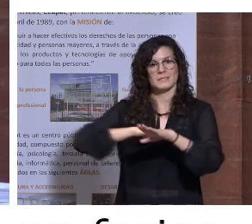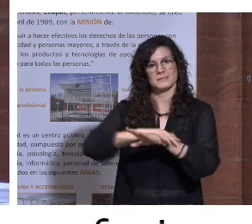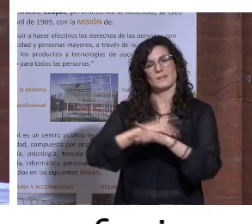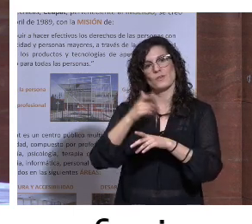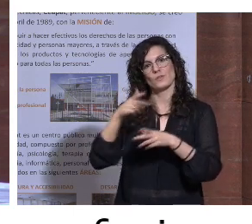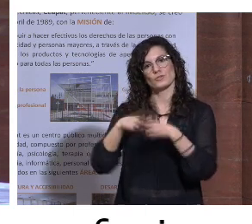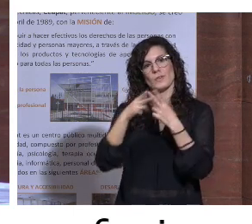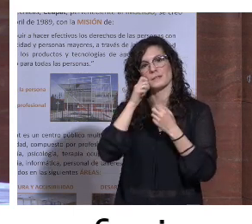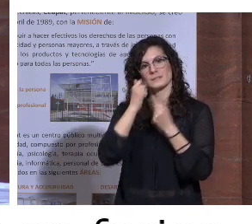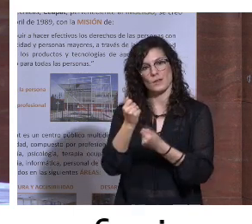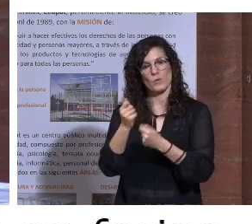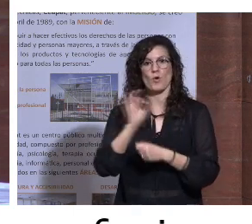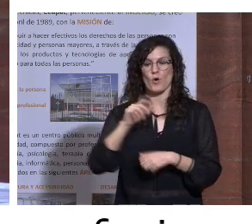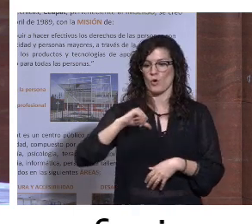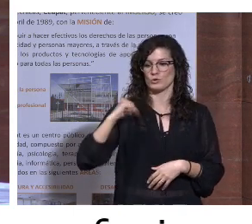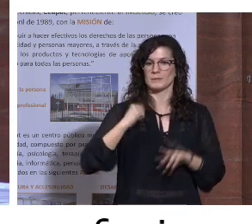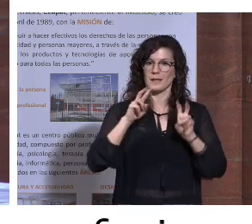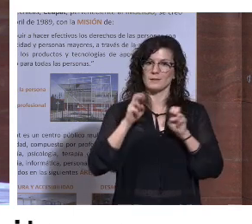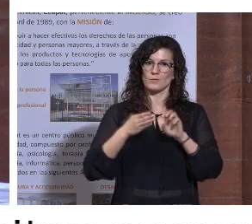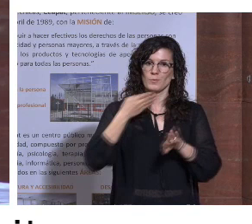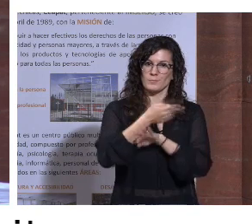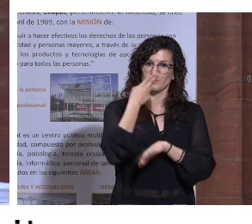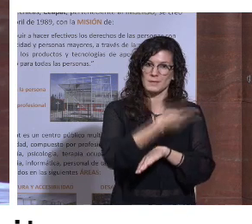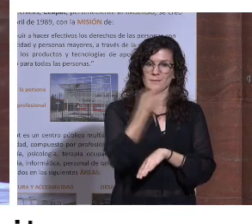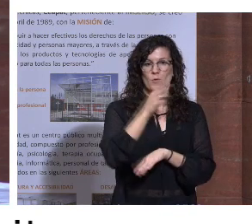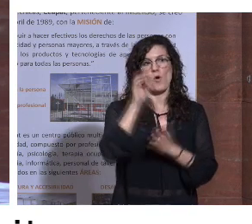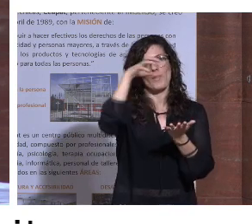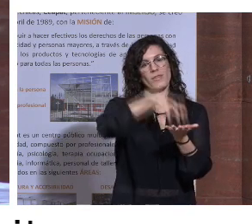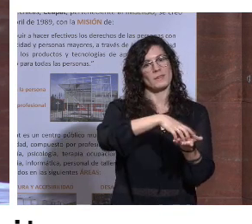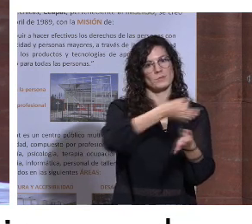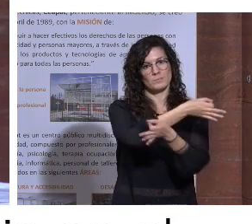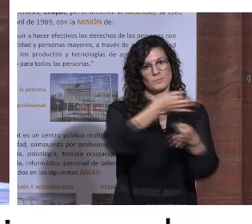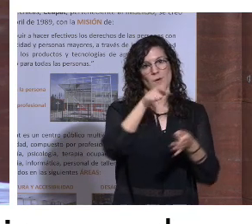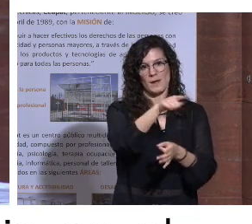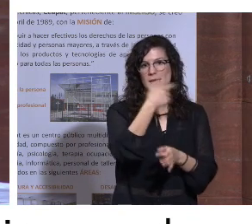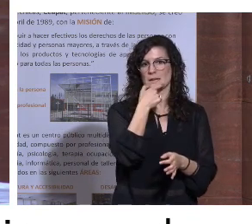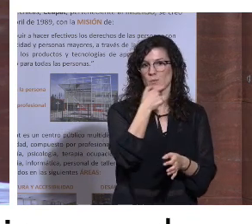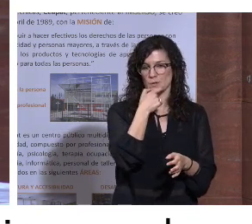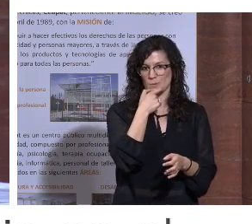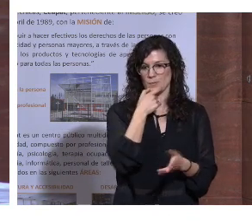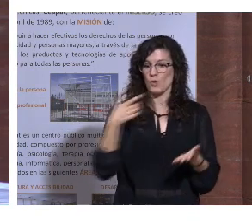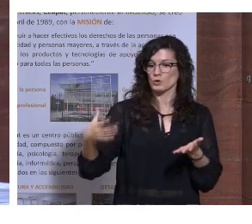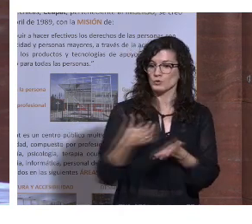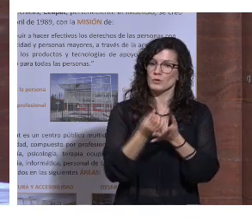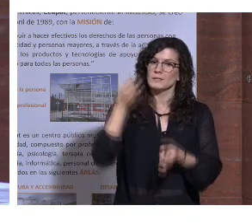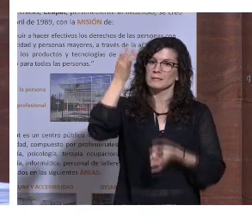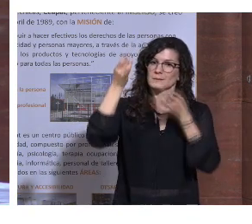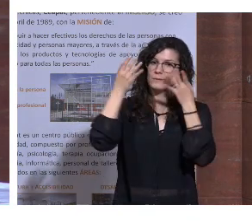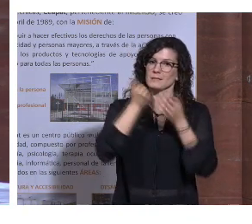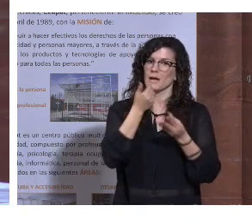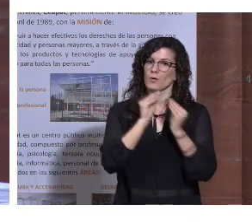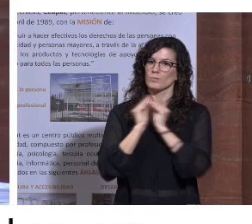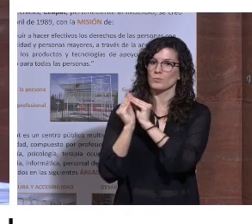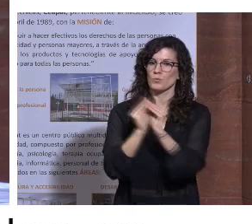visitar nuevos hospitales y centros de excelencia en el Reino Unido. Todas estas actividades tienen algo en común. Son